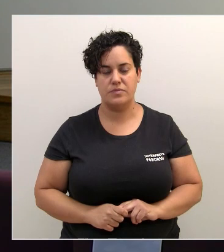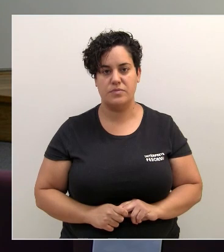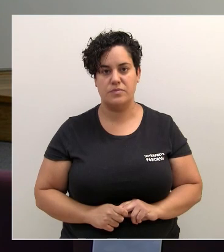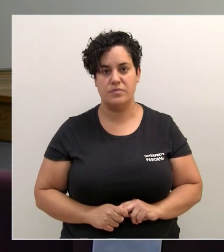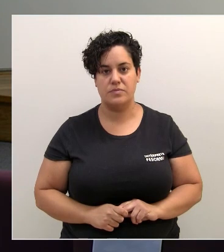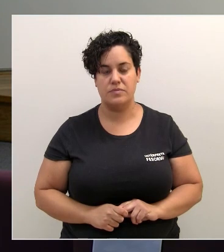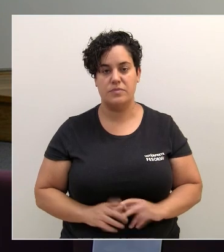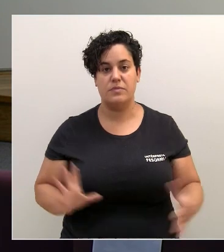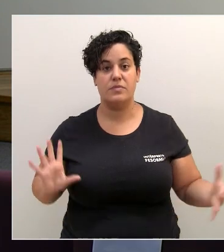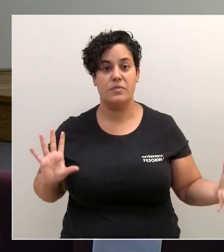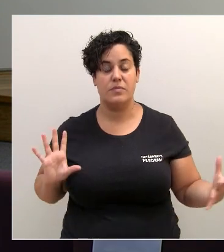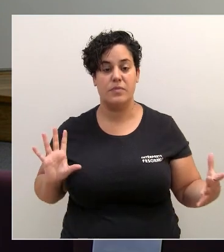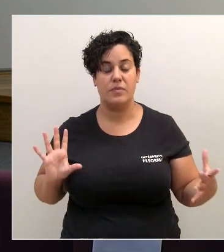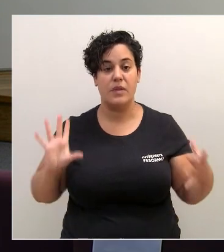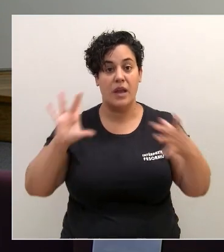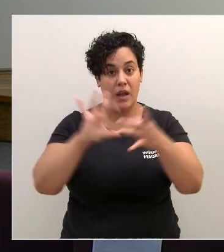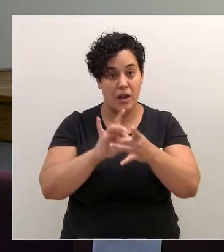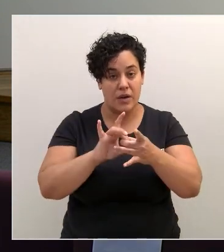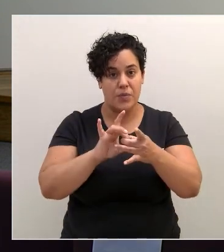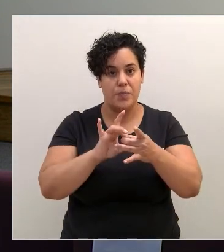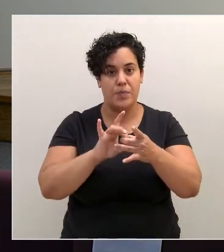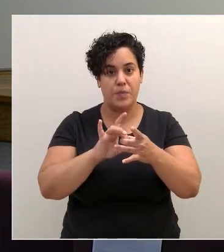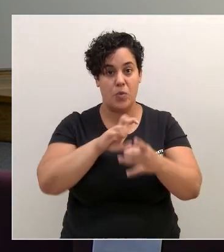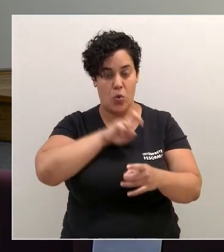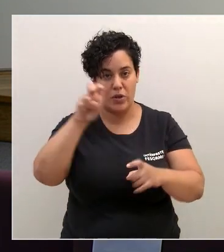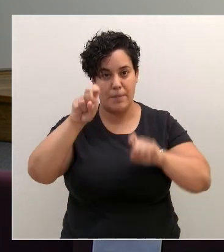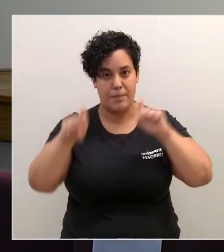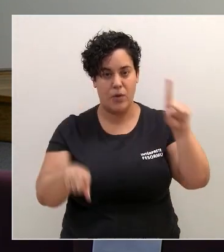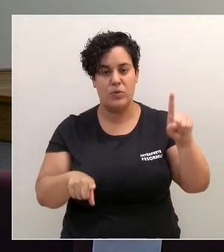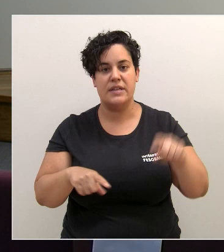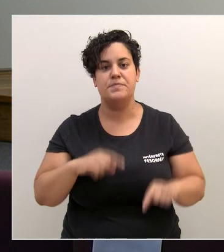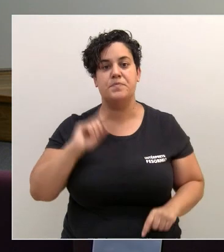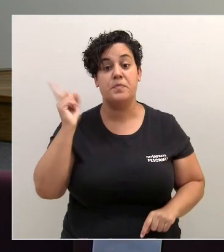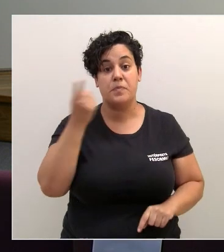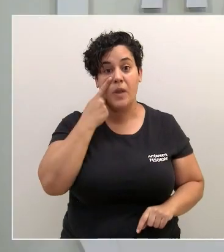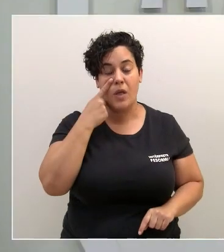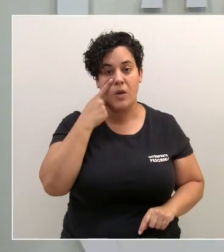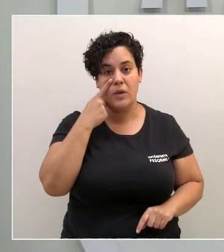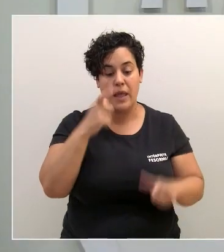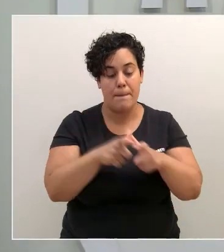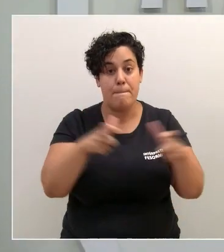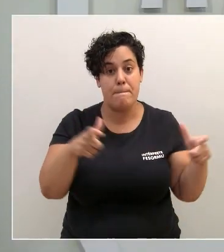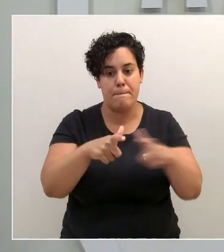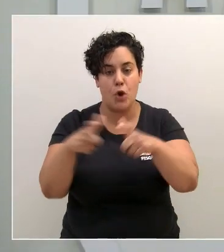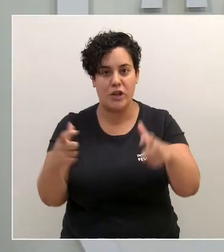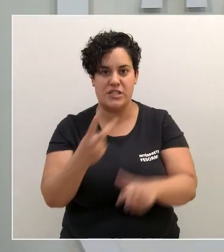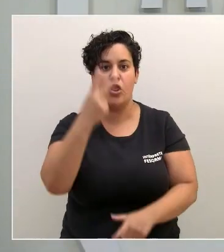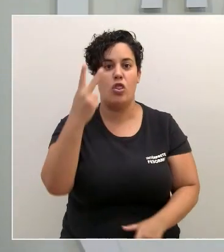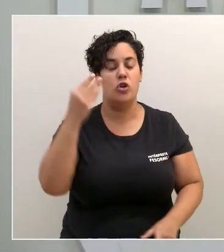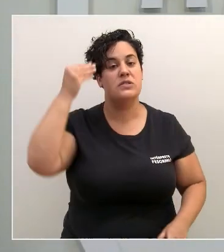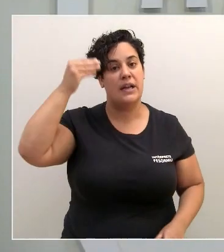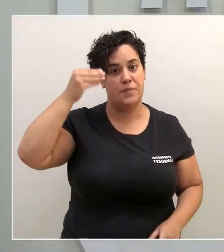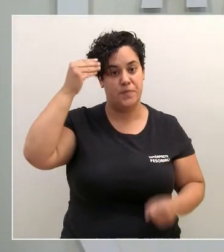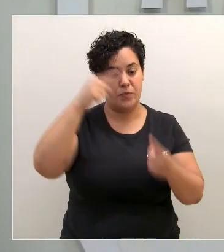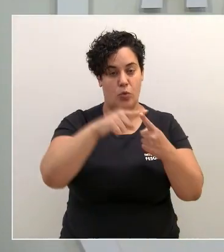Y en relación a los brotes, pues sí decirle, por ejemplo, que se han detectado 2 brotes en Los Alcázares. Uno, como